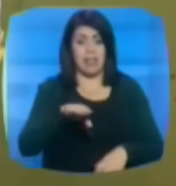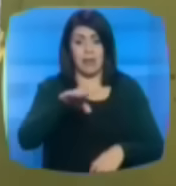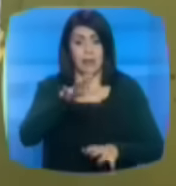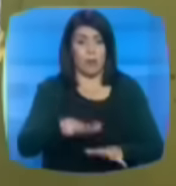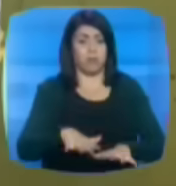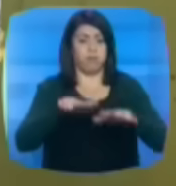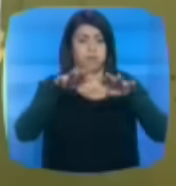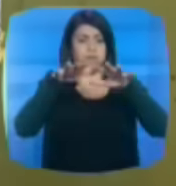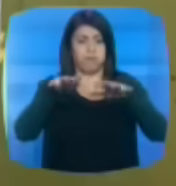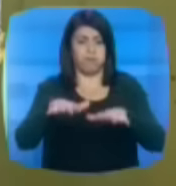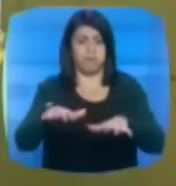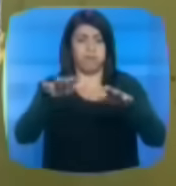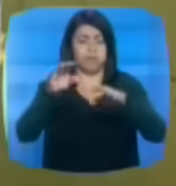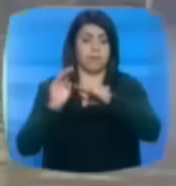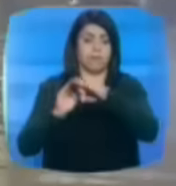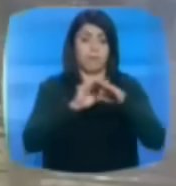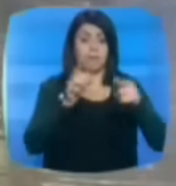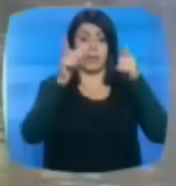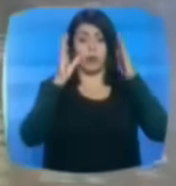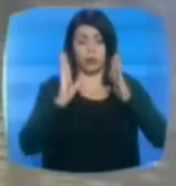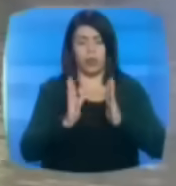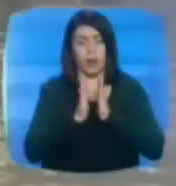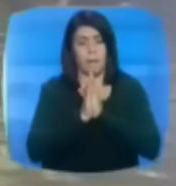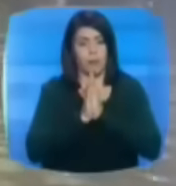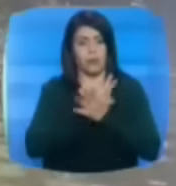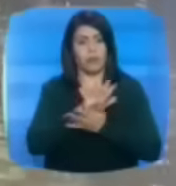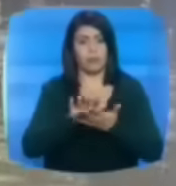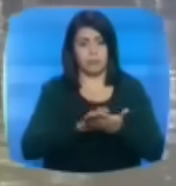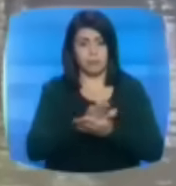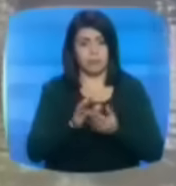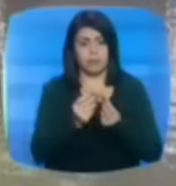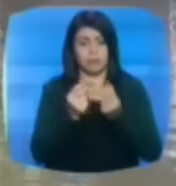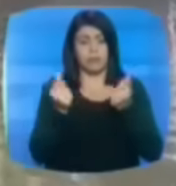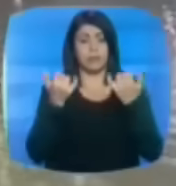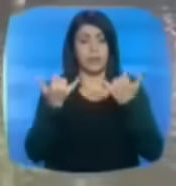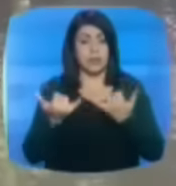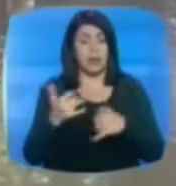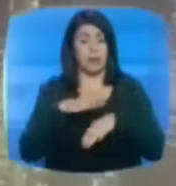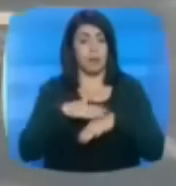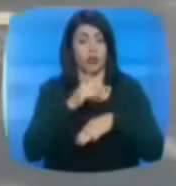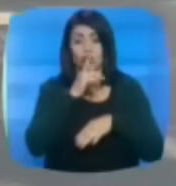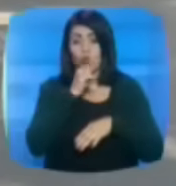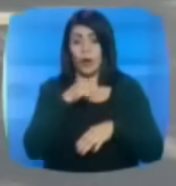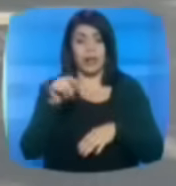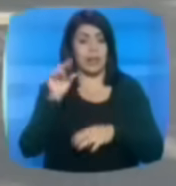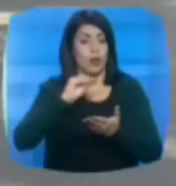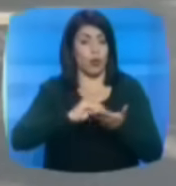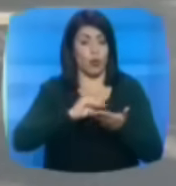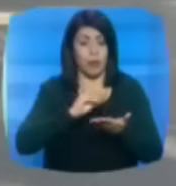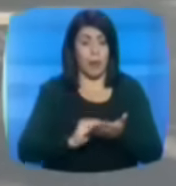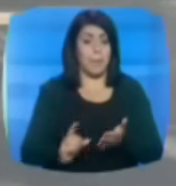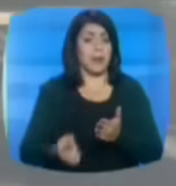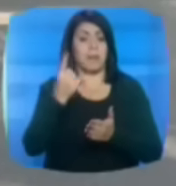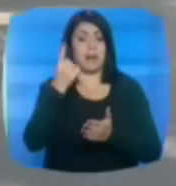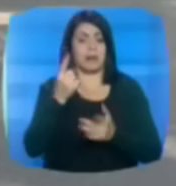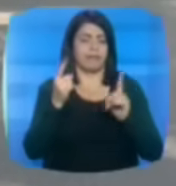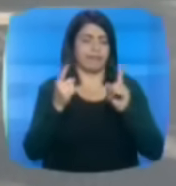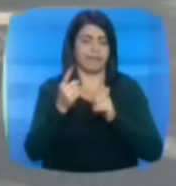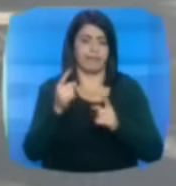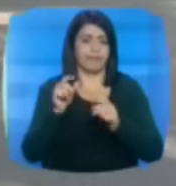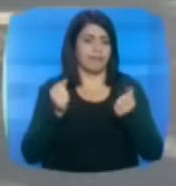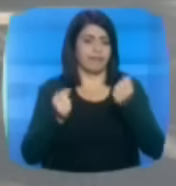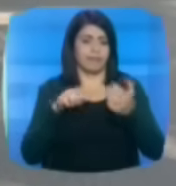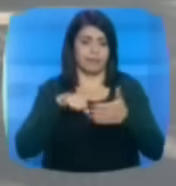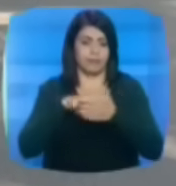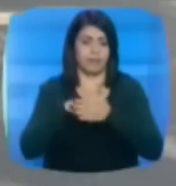en su totalidad. Y hacen un llamado a las autoridades a que solucionen esa problemática debido a que no es la primera vez que ocurren accidentes en el